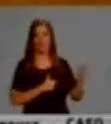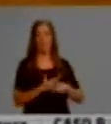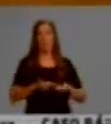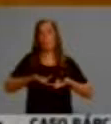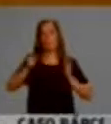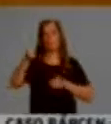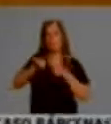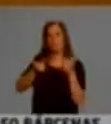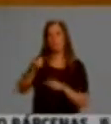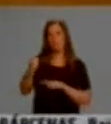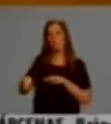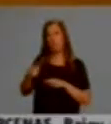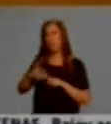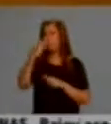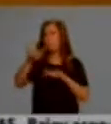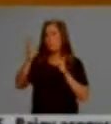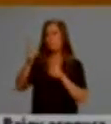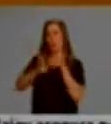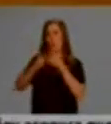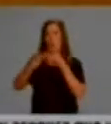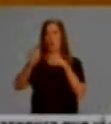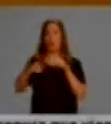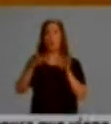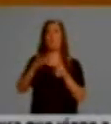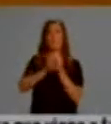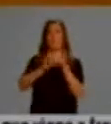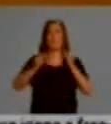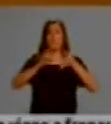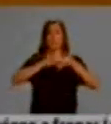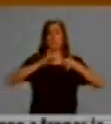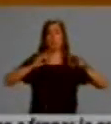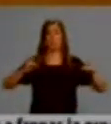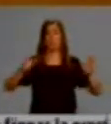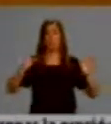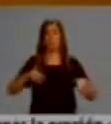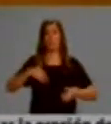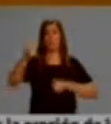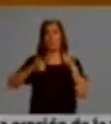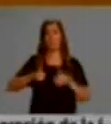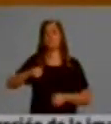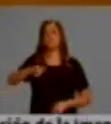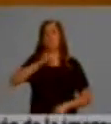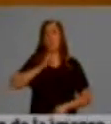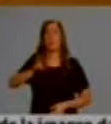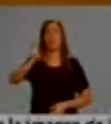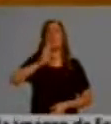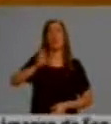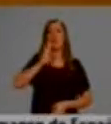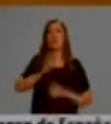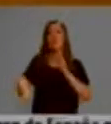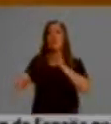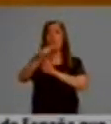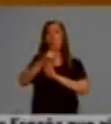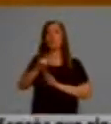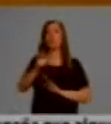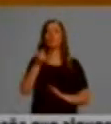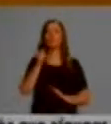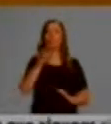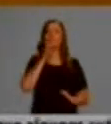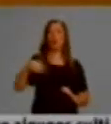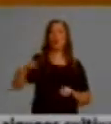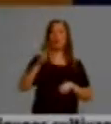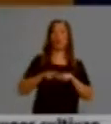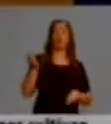licitaciones, permisos y aprobaciones de obras. Con lo cual, la competencia desleal y fraudulenta se ha producido en una doble